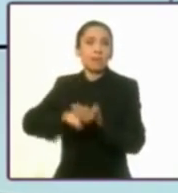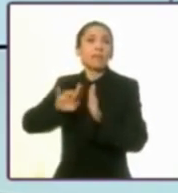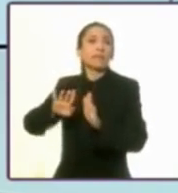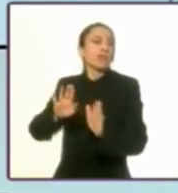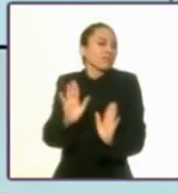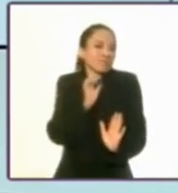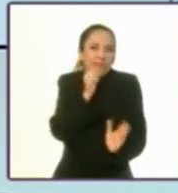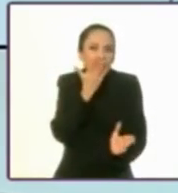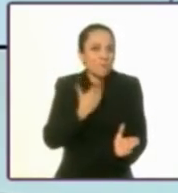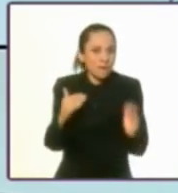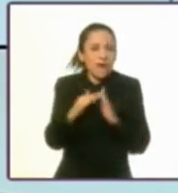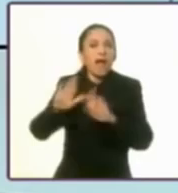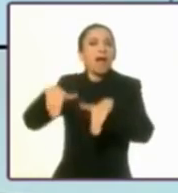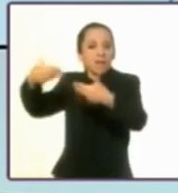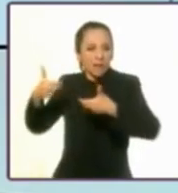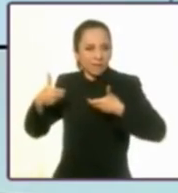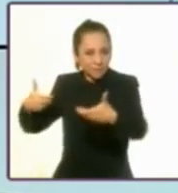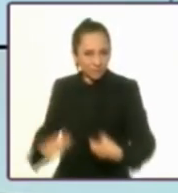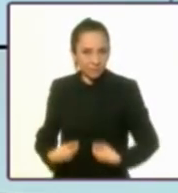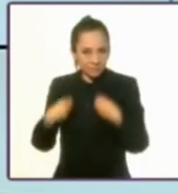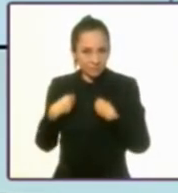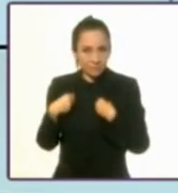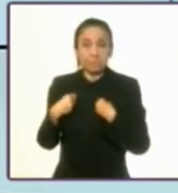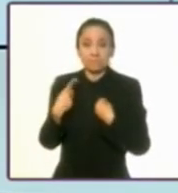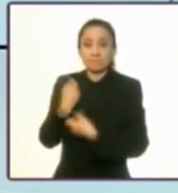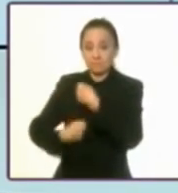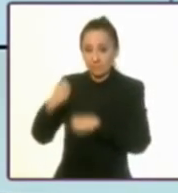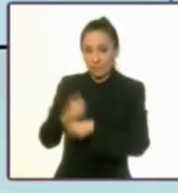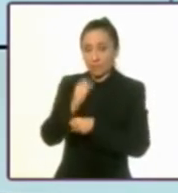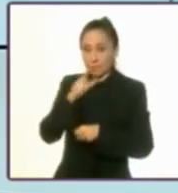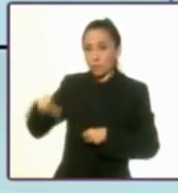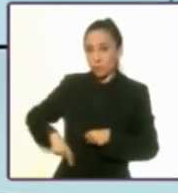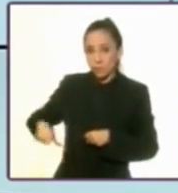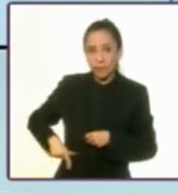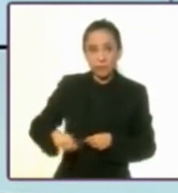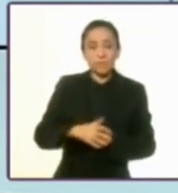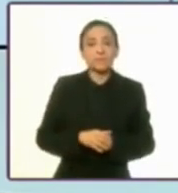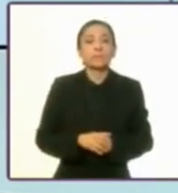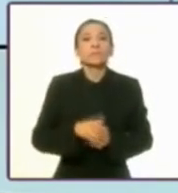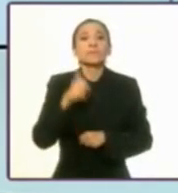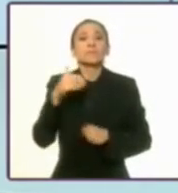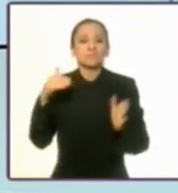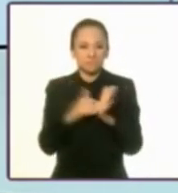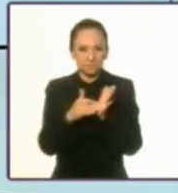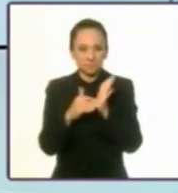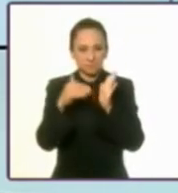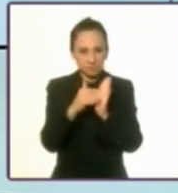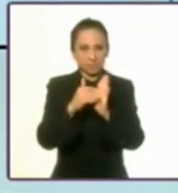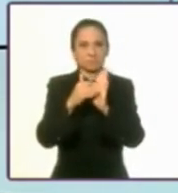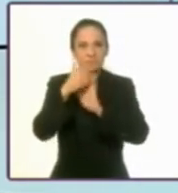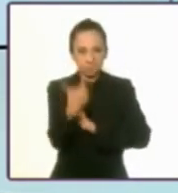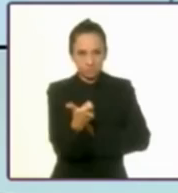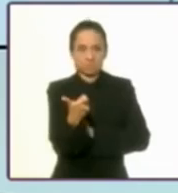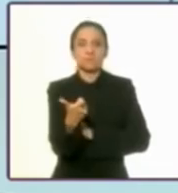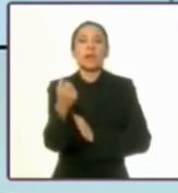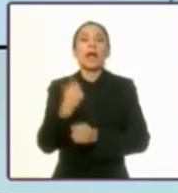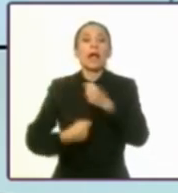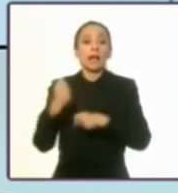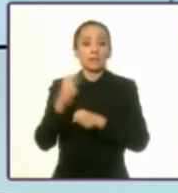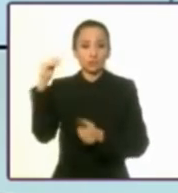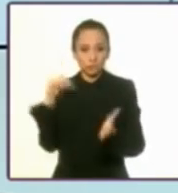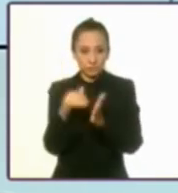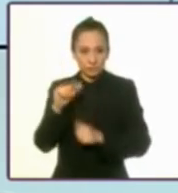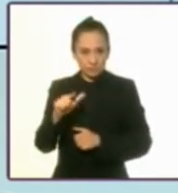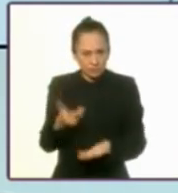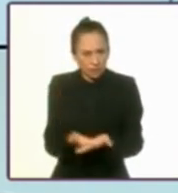gobierno de la ciudad del año pasado tuvo cerca de 10 mil millones de pesos en 2017 para la reconstrucción y en este año